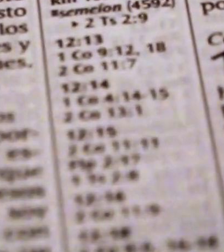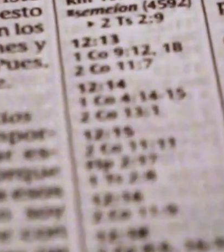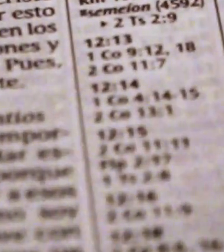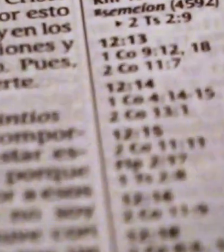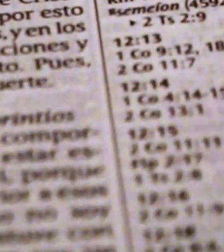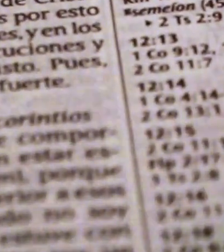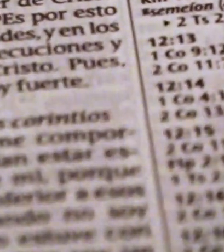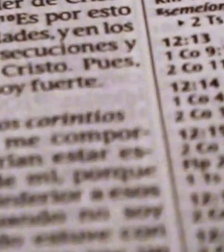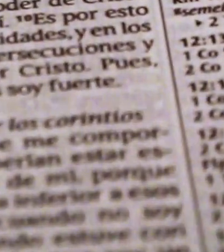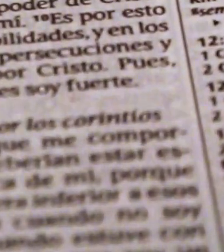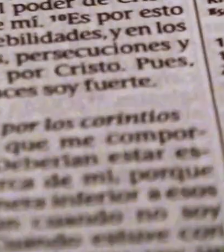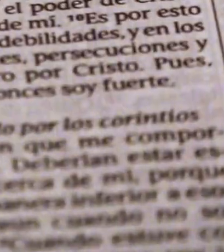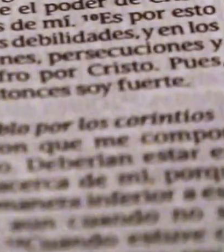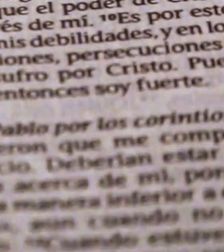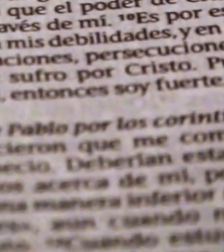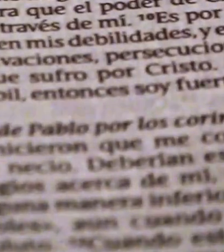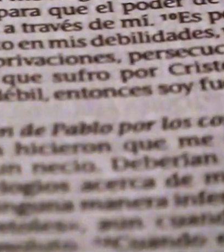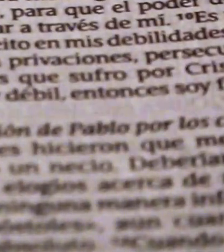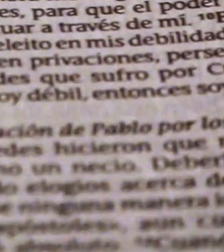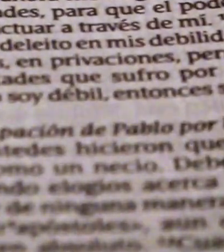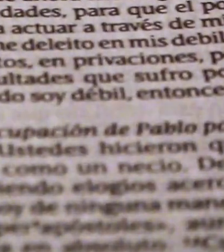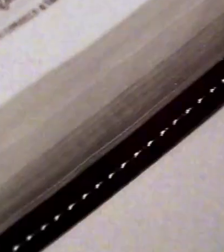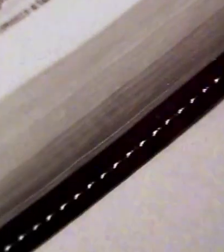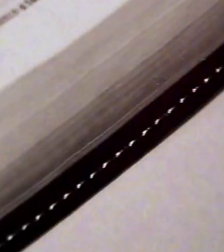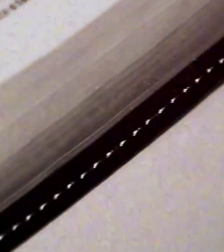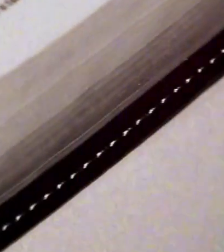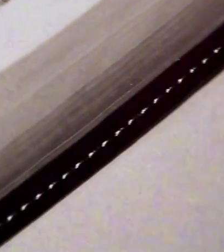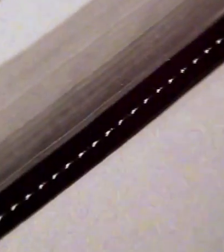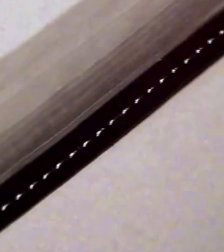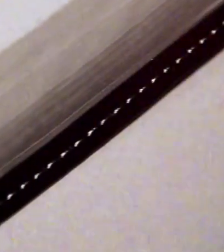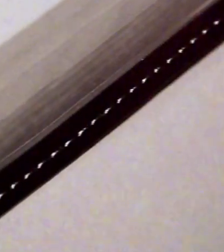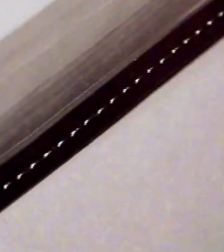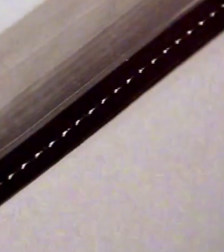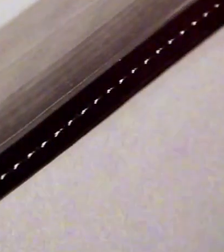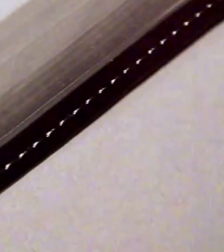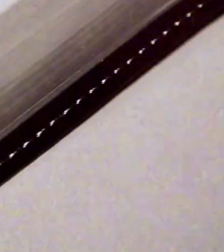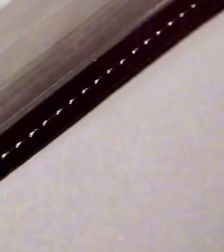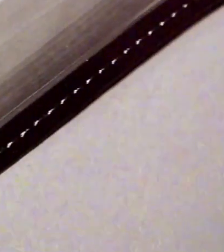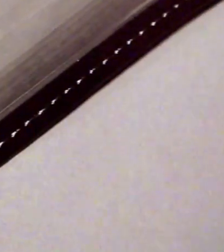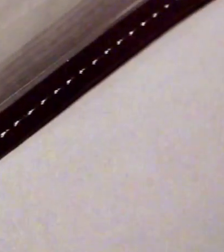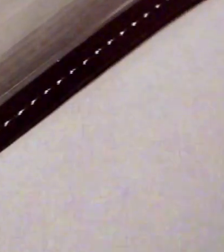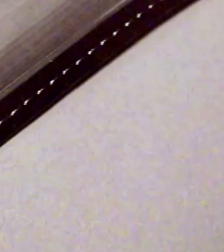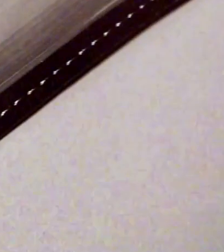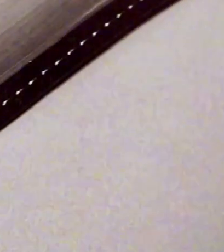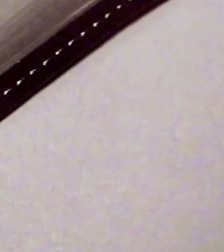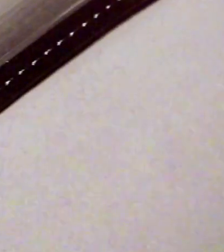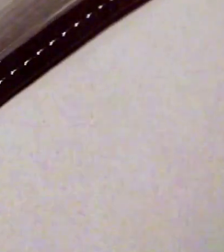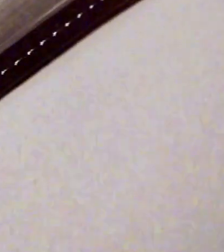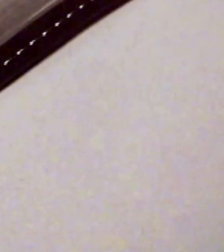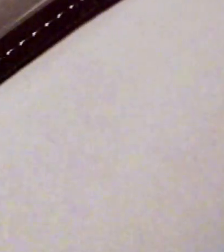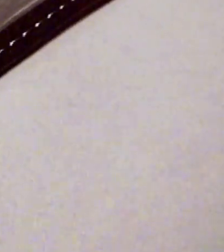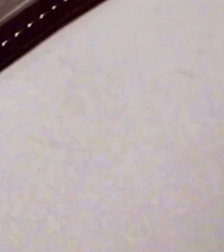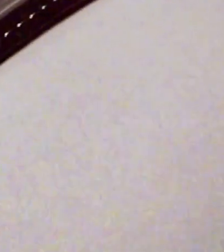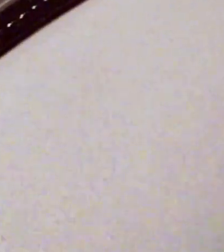Estoy agradecido, y aunque otros no te piensen, yo